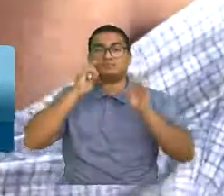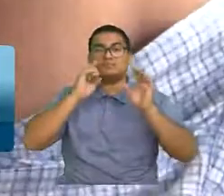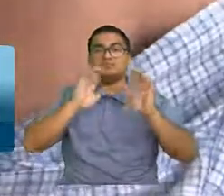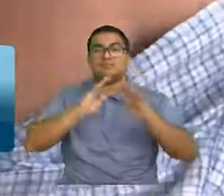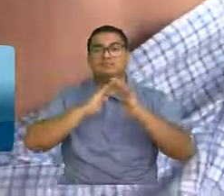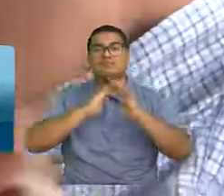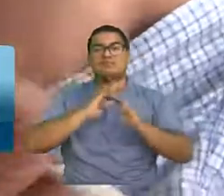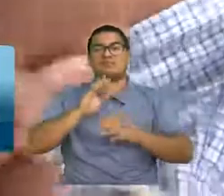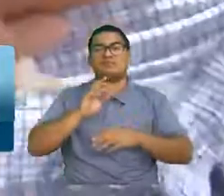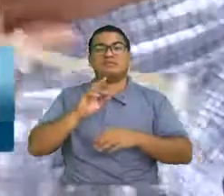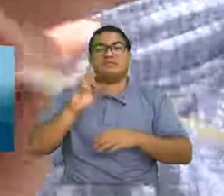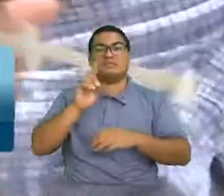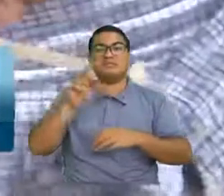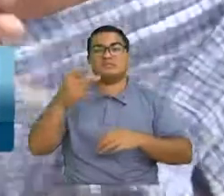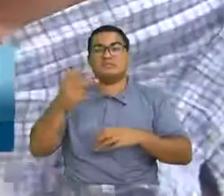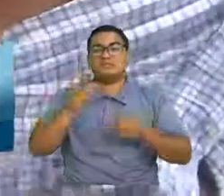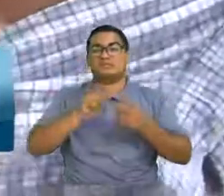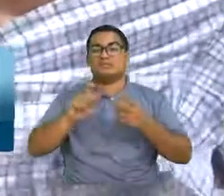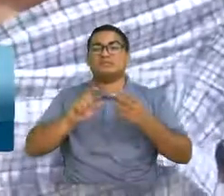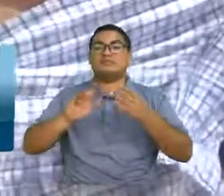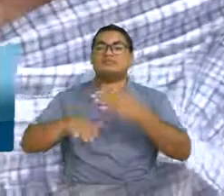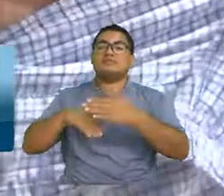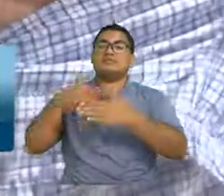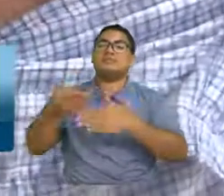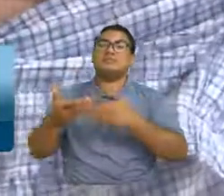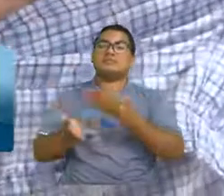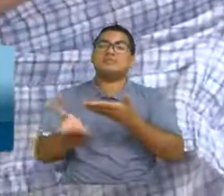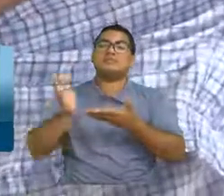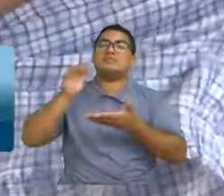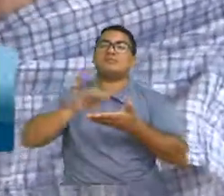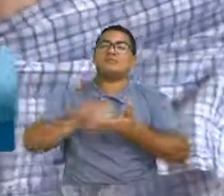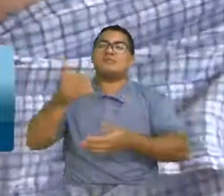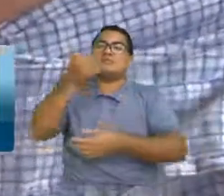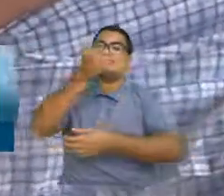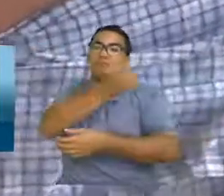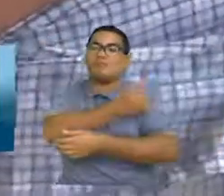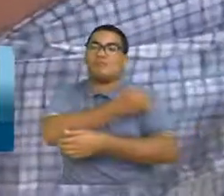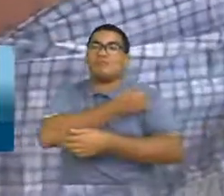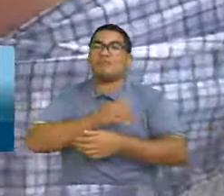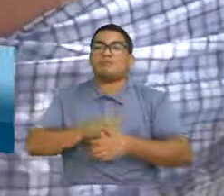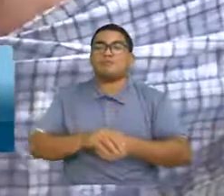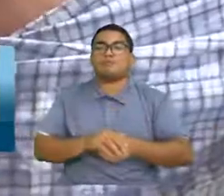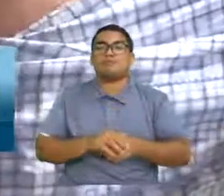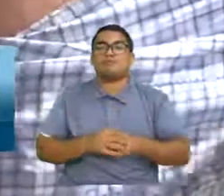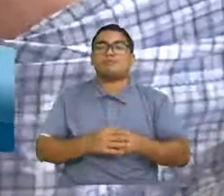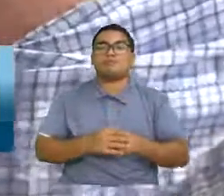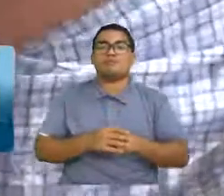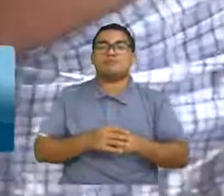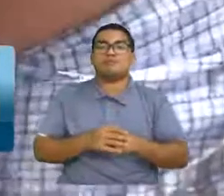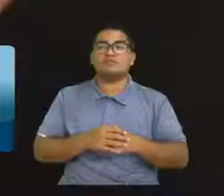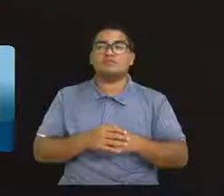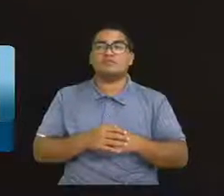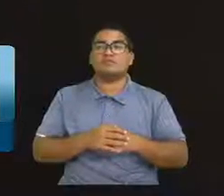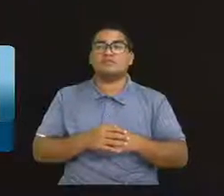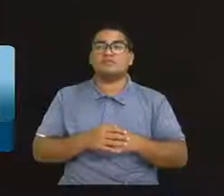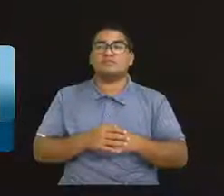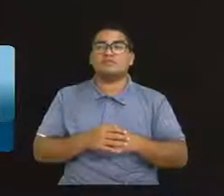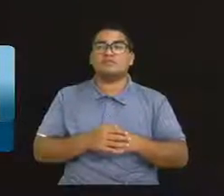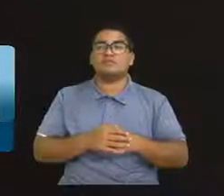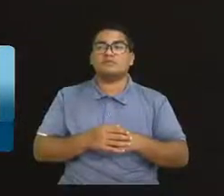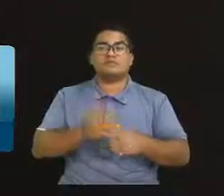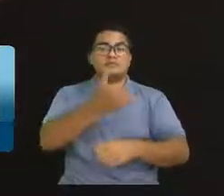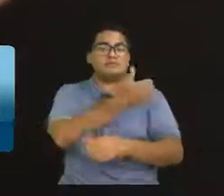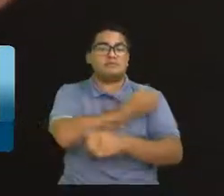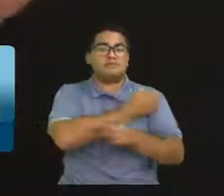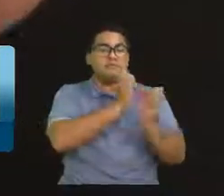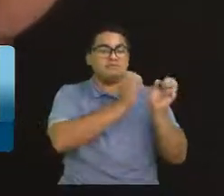18 meses, vienen los ¿a qué edad se le vuelve a poner al niño vacuna? Ya después de los 18 meses, si el niño tiene el esquema de